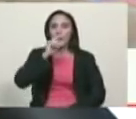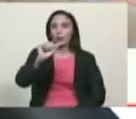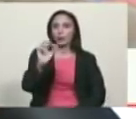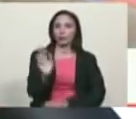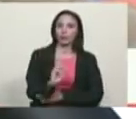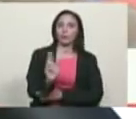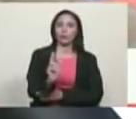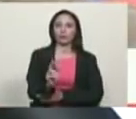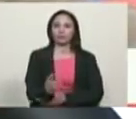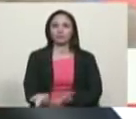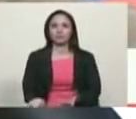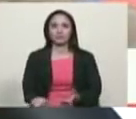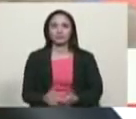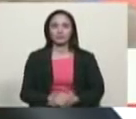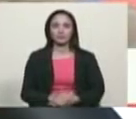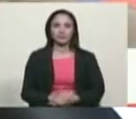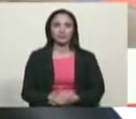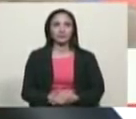Automático, automático.